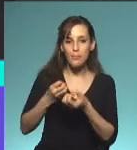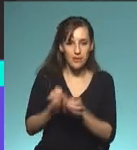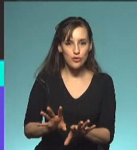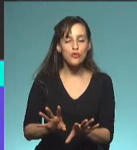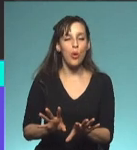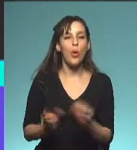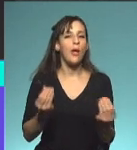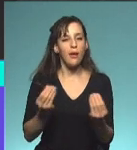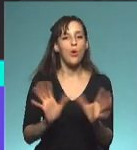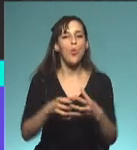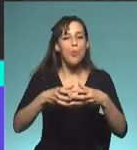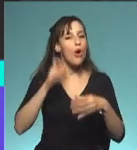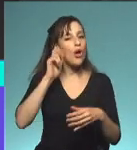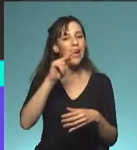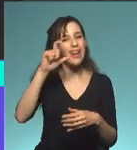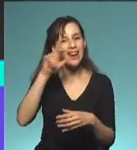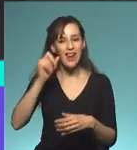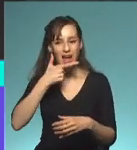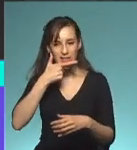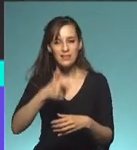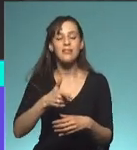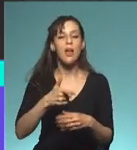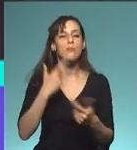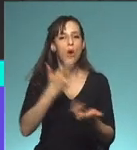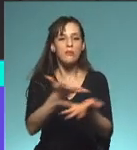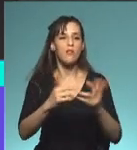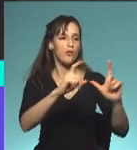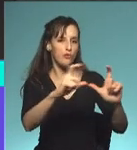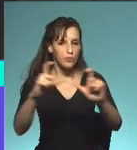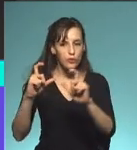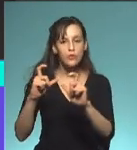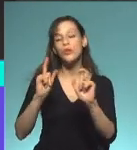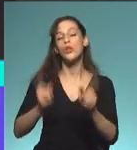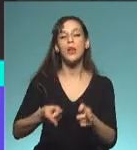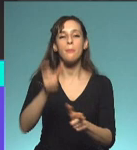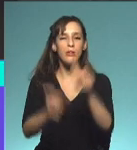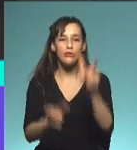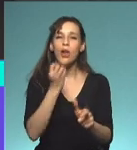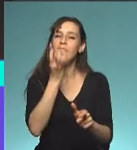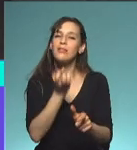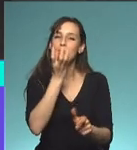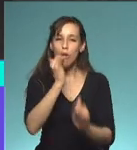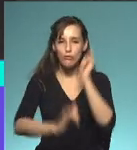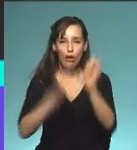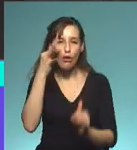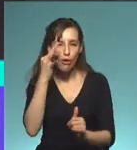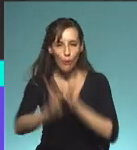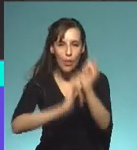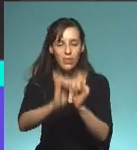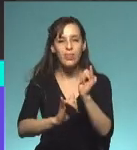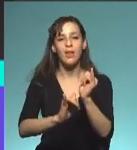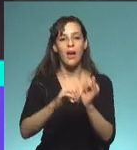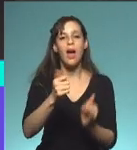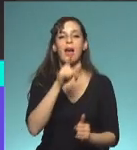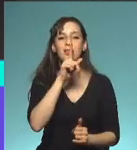de visibilizar en una investigación fotográfica, pero también de testimonios, en este caso con Atravesades,